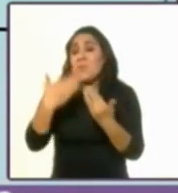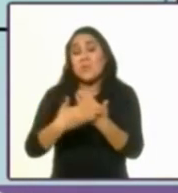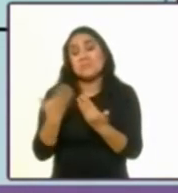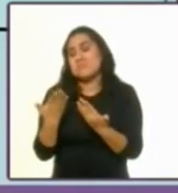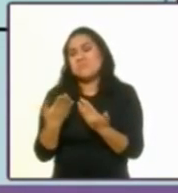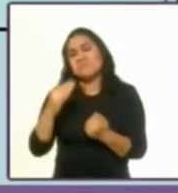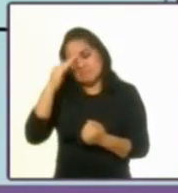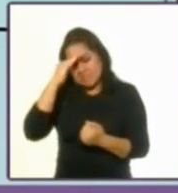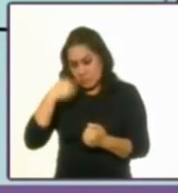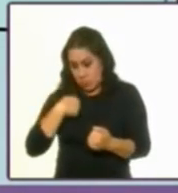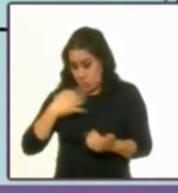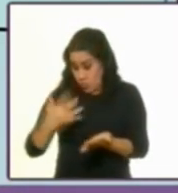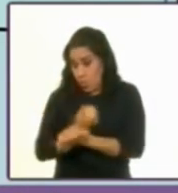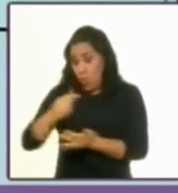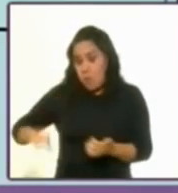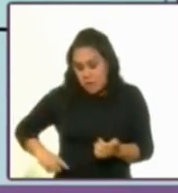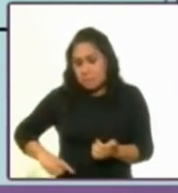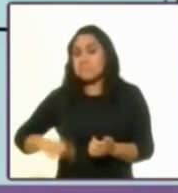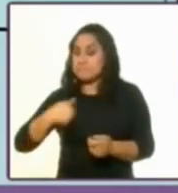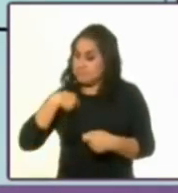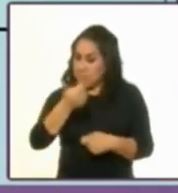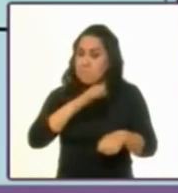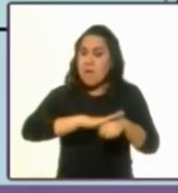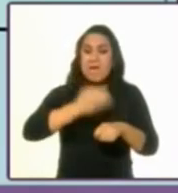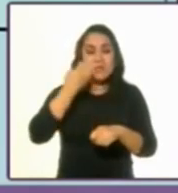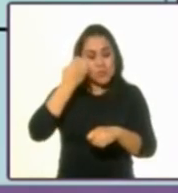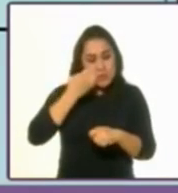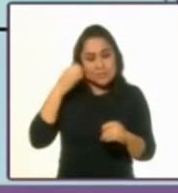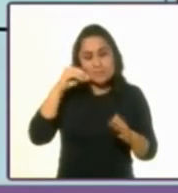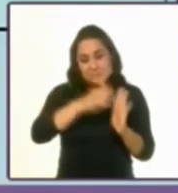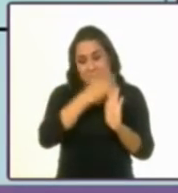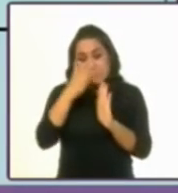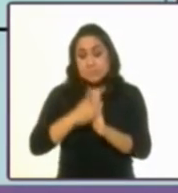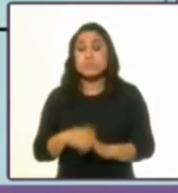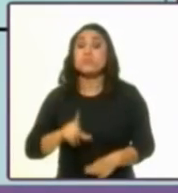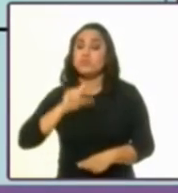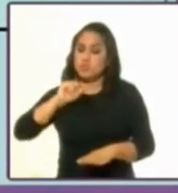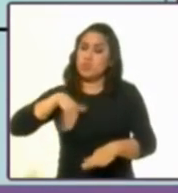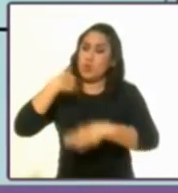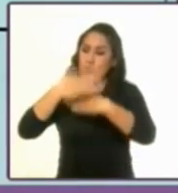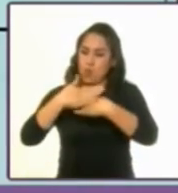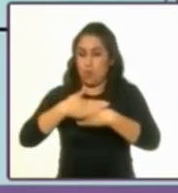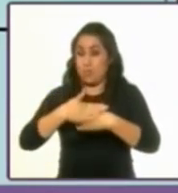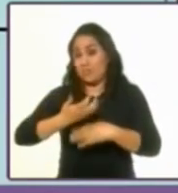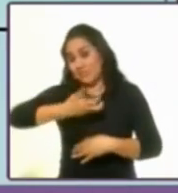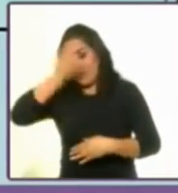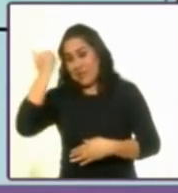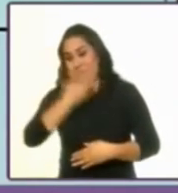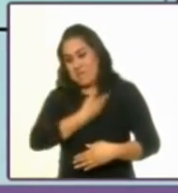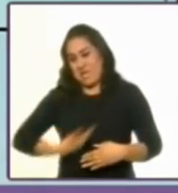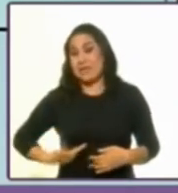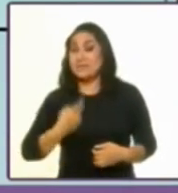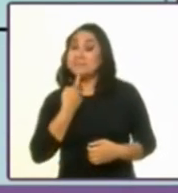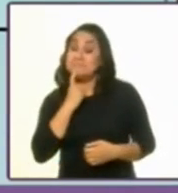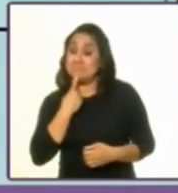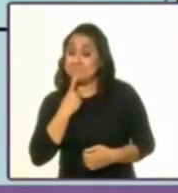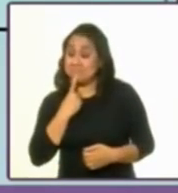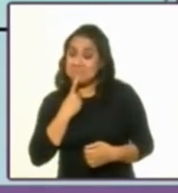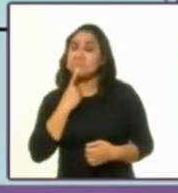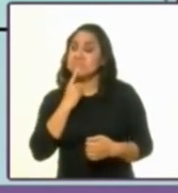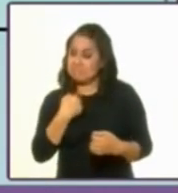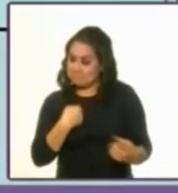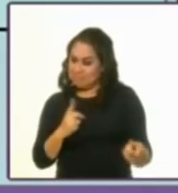vamos a hacer en el próximo gobierno de la ciudad y nos vamos a poner de acuerdo con el próximo presidente de la república andrés manuel lópez obrador para